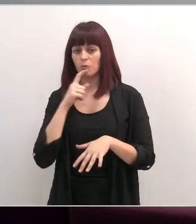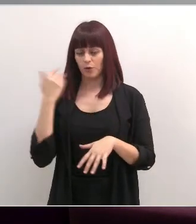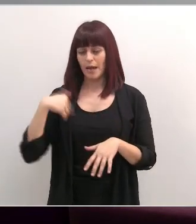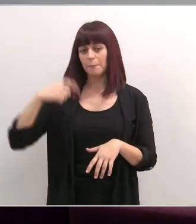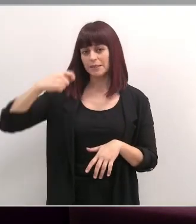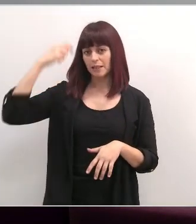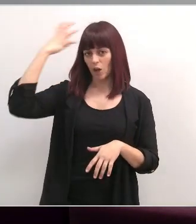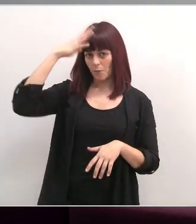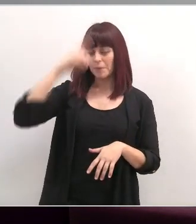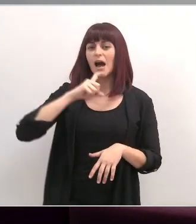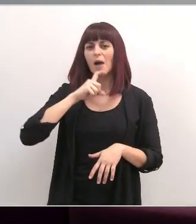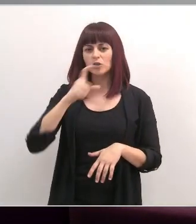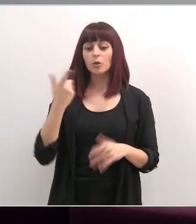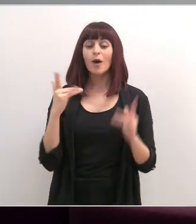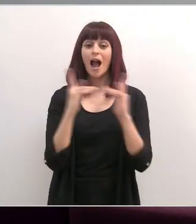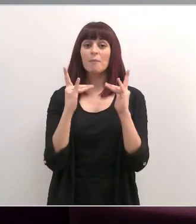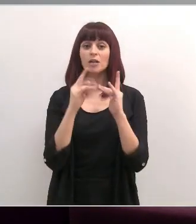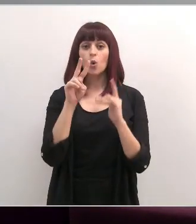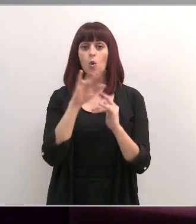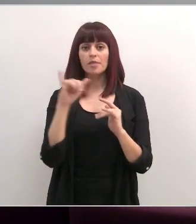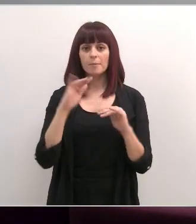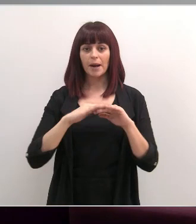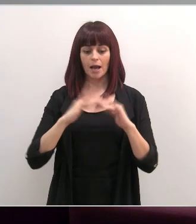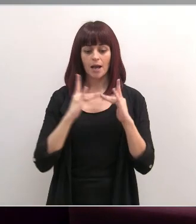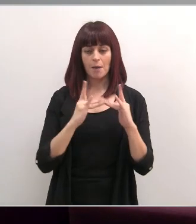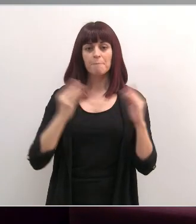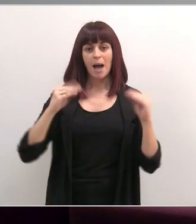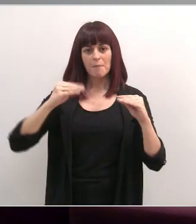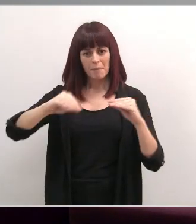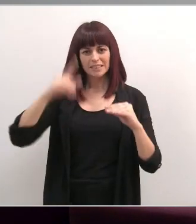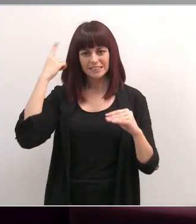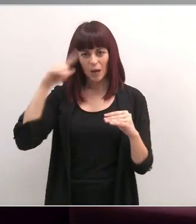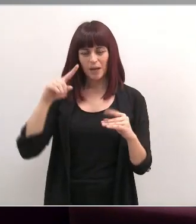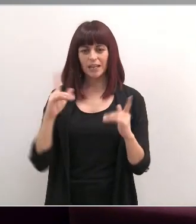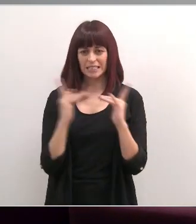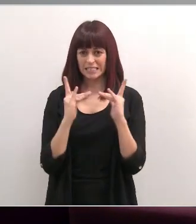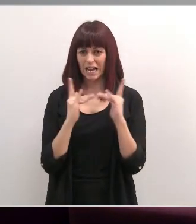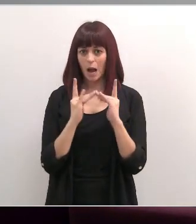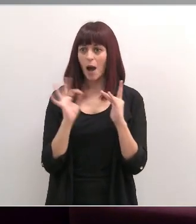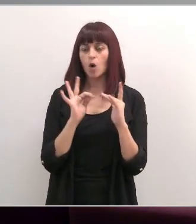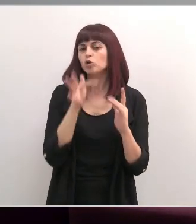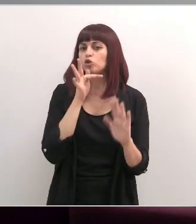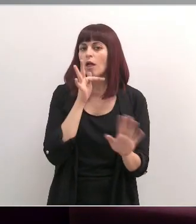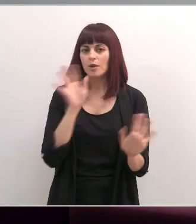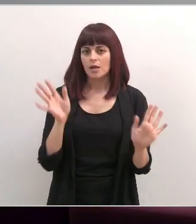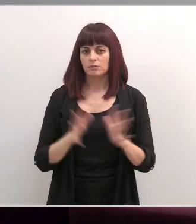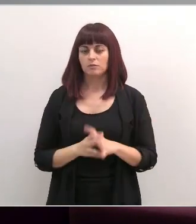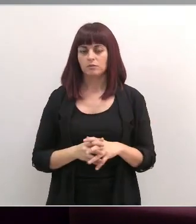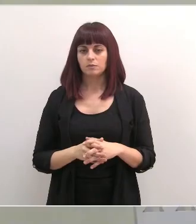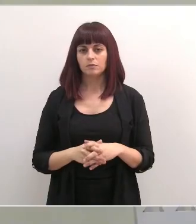para triplicar las camas UCI, por saber si ya se están utilizando esas plazas ampliadas o todavía estamos lejos de esa